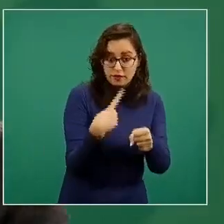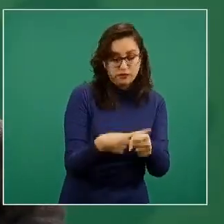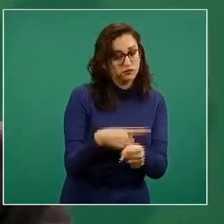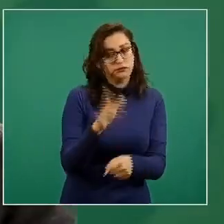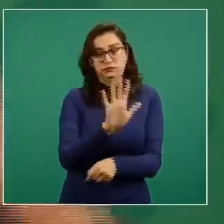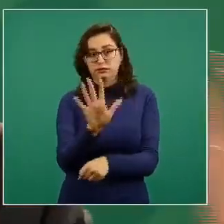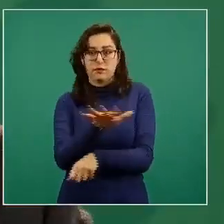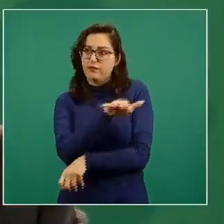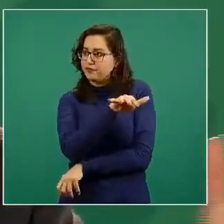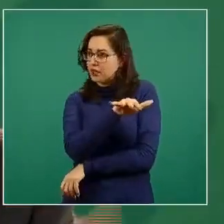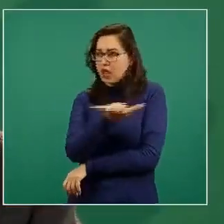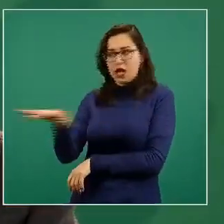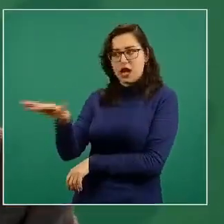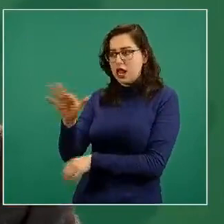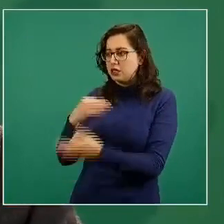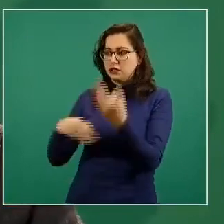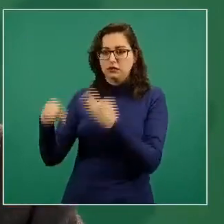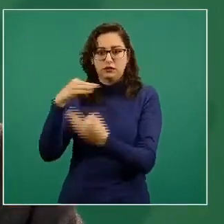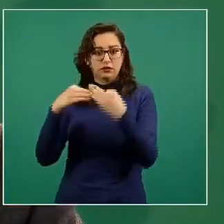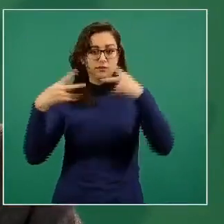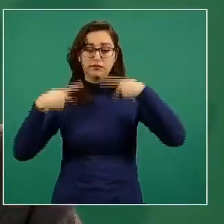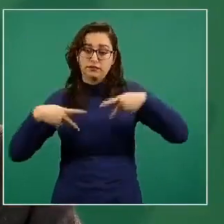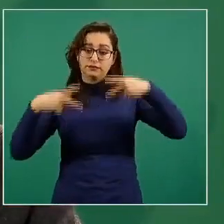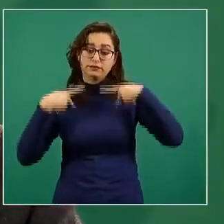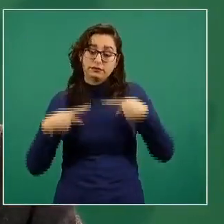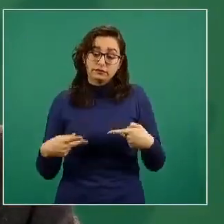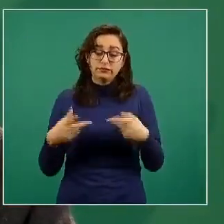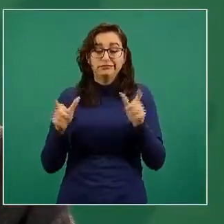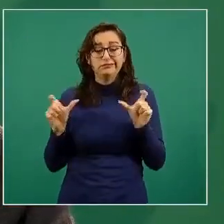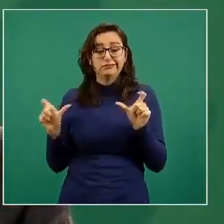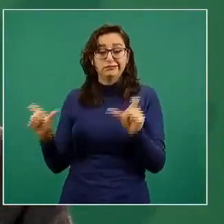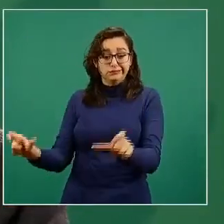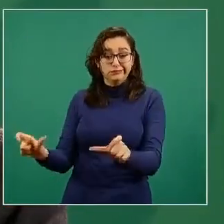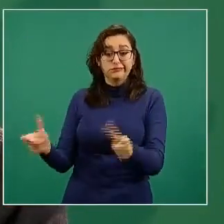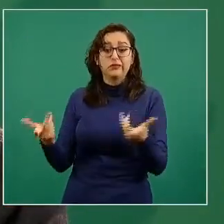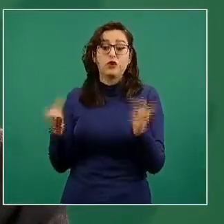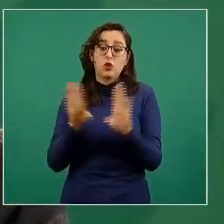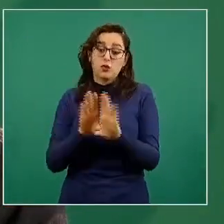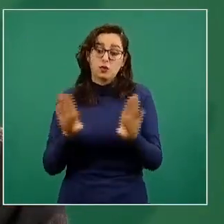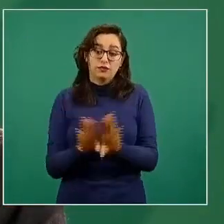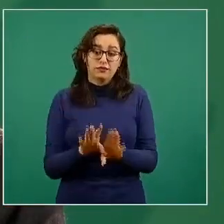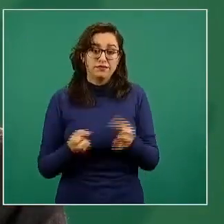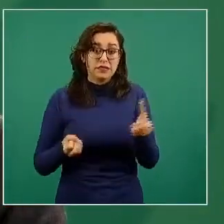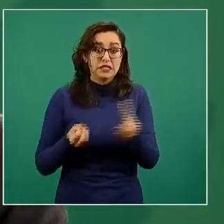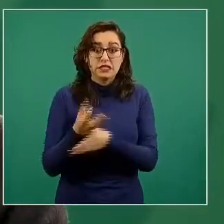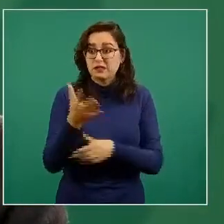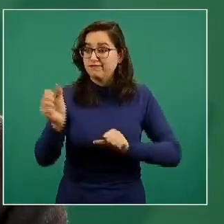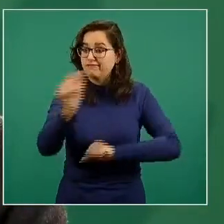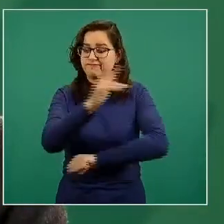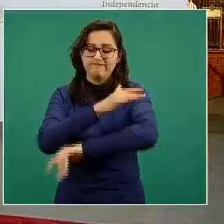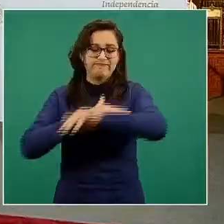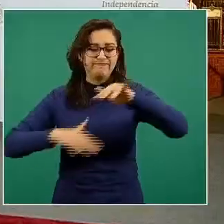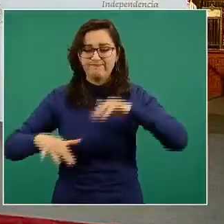sino van dirigidas a todas las personas, y tienen que ver con la movilidad de las personas en el espacio